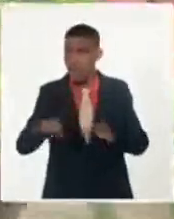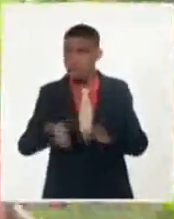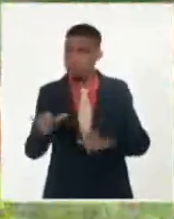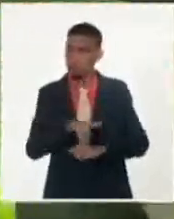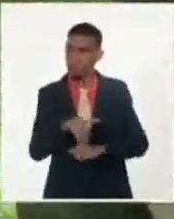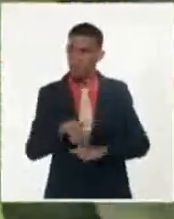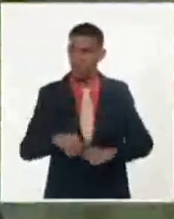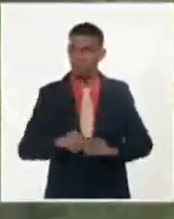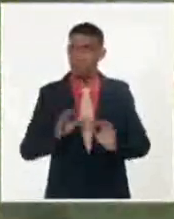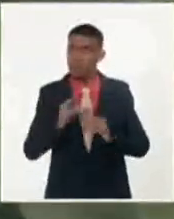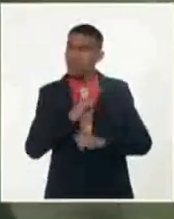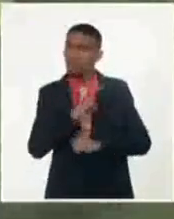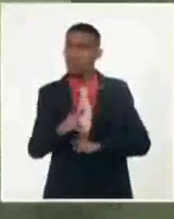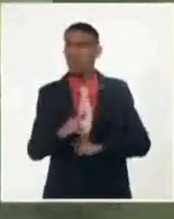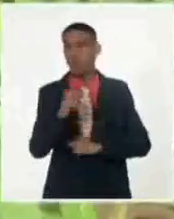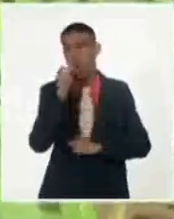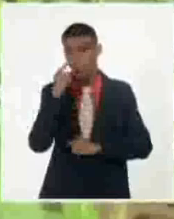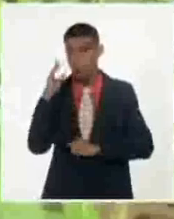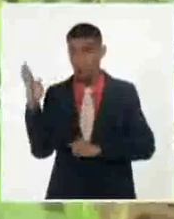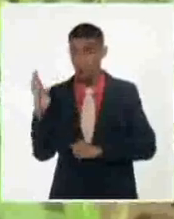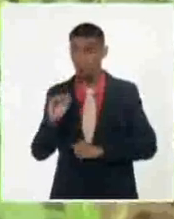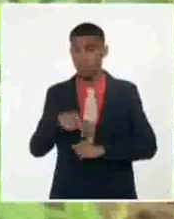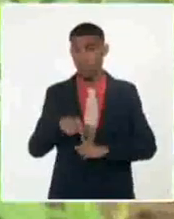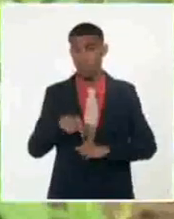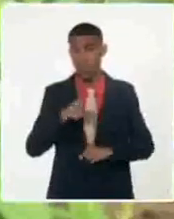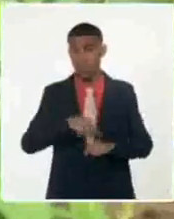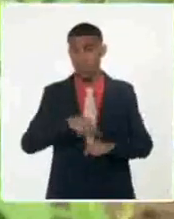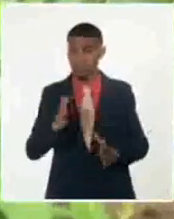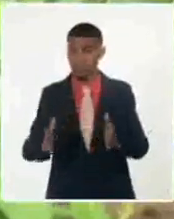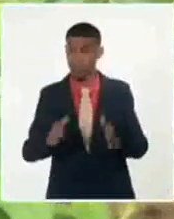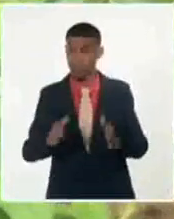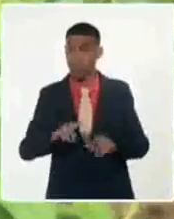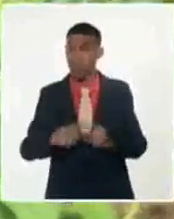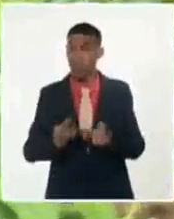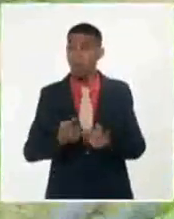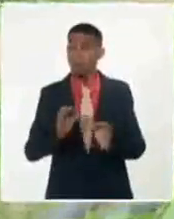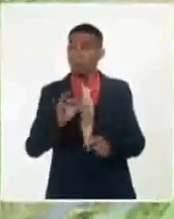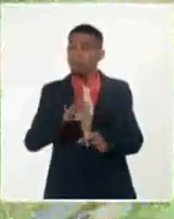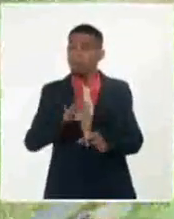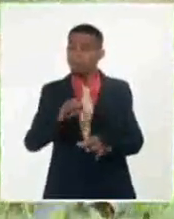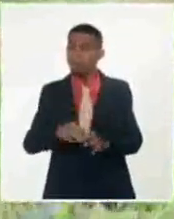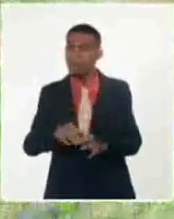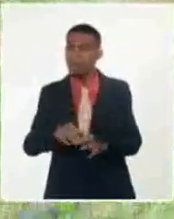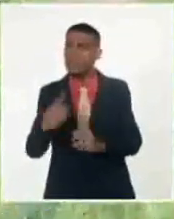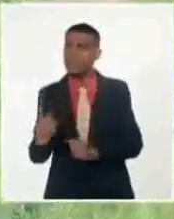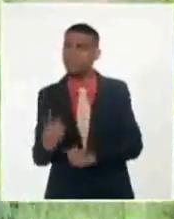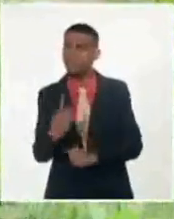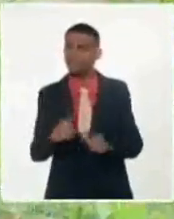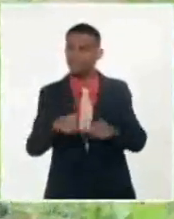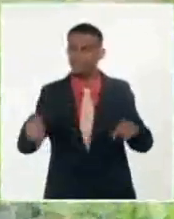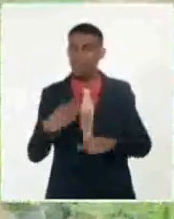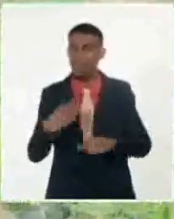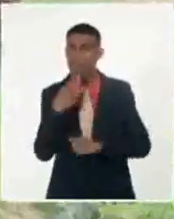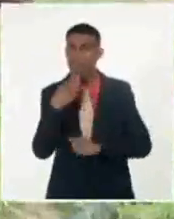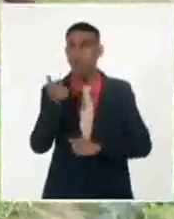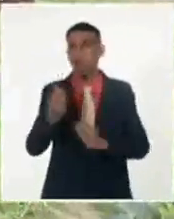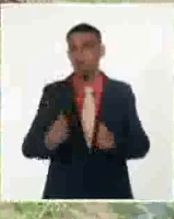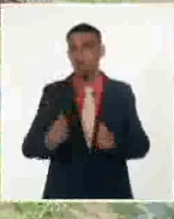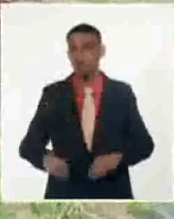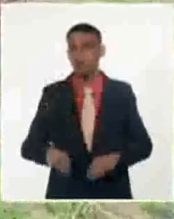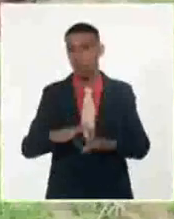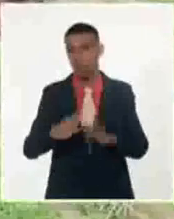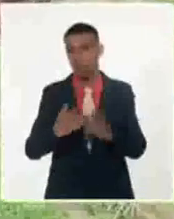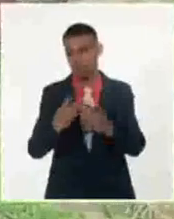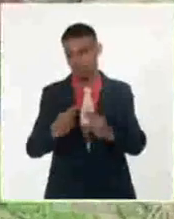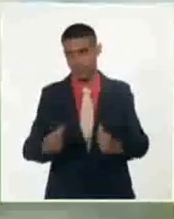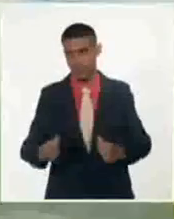responde Alexei a una de las urgencias de estos tiempos, porque cultivar cada espacio será la garantía para sacar el mejor provecho a estas tierras